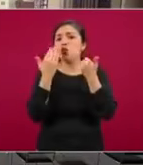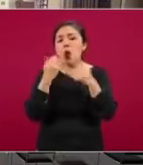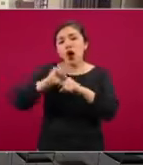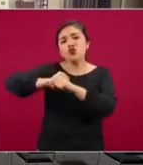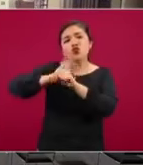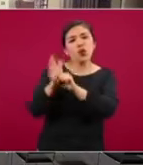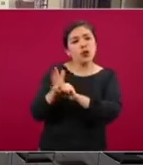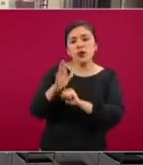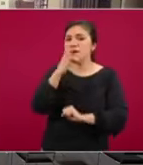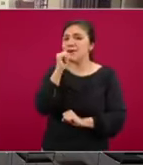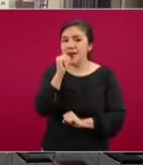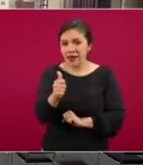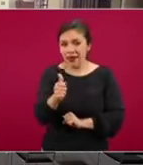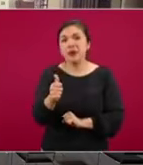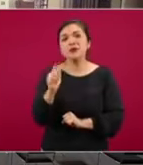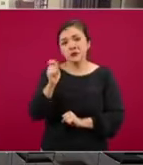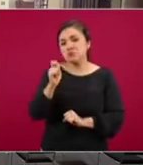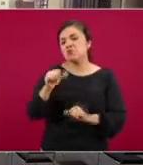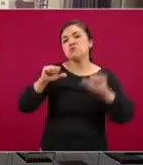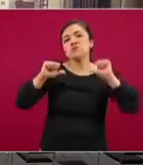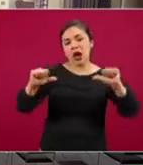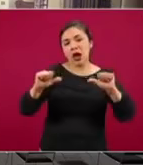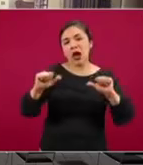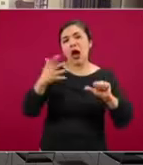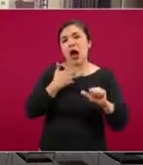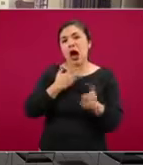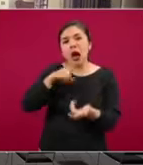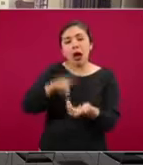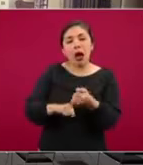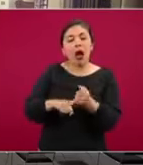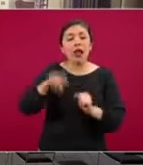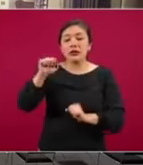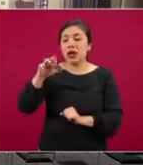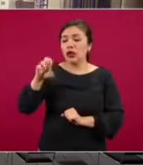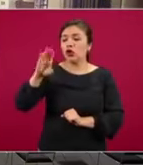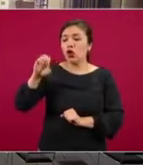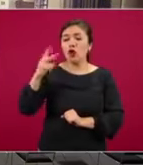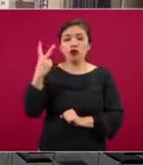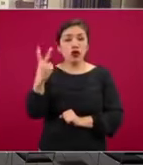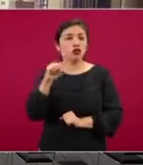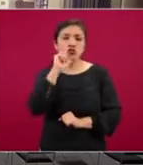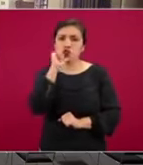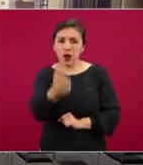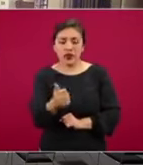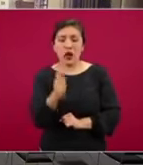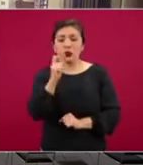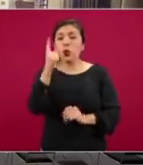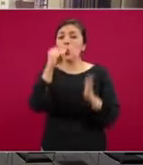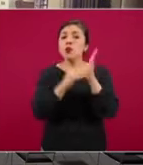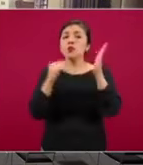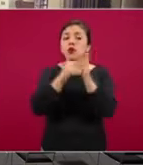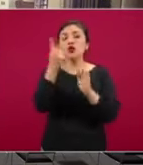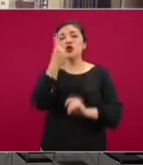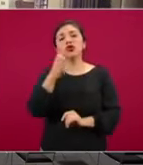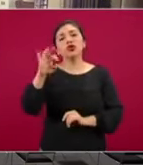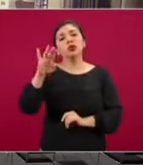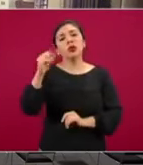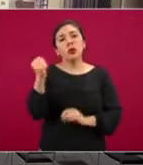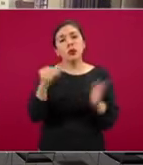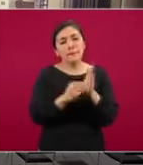de COVID-19 que pretende identificar la presencia de virus SARS-CoV-2, es decir,